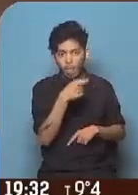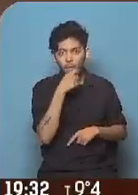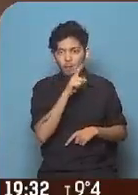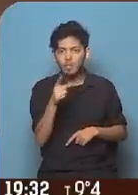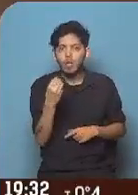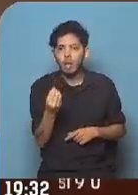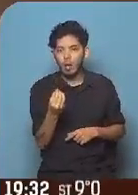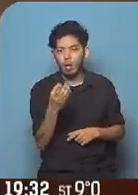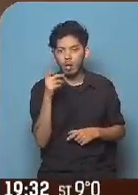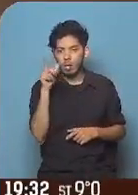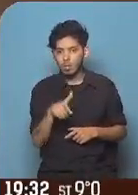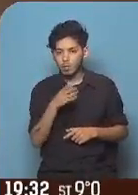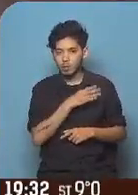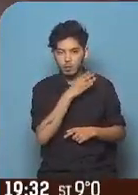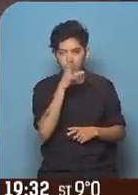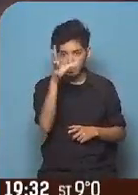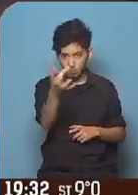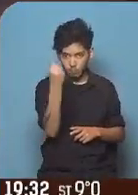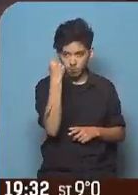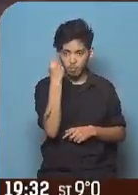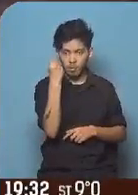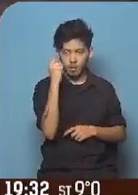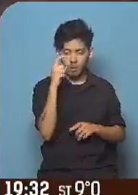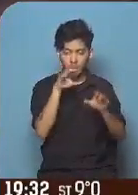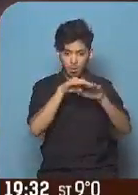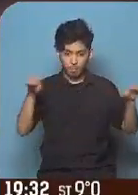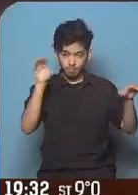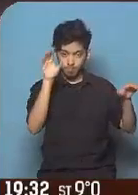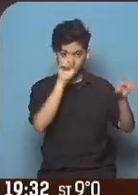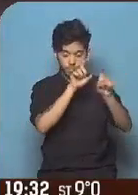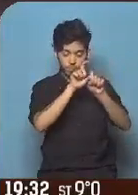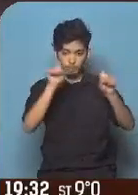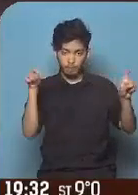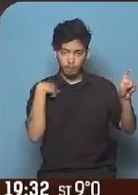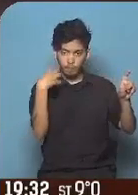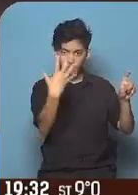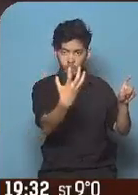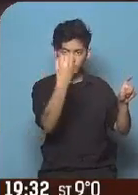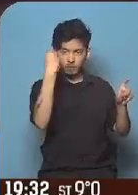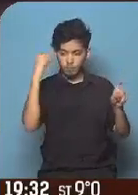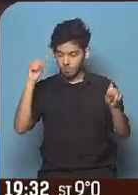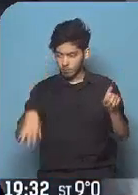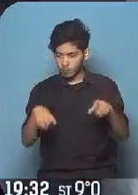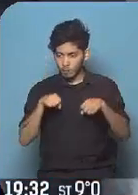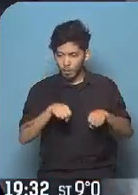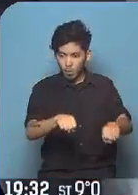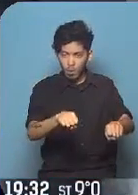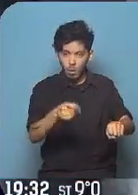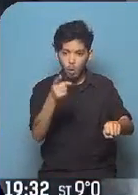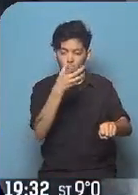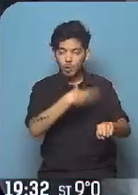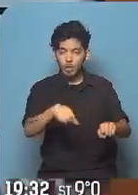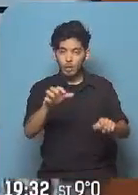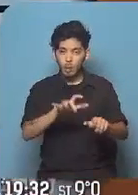¿qué pasa? El consumidor saca el producto que está en la góndola, lo pone en el carrito, cuando va a